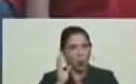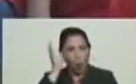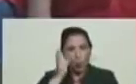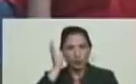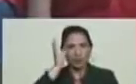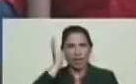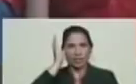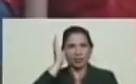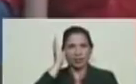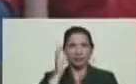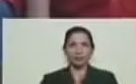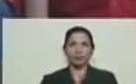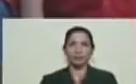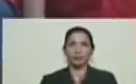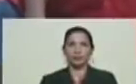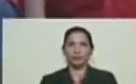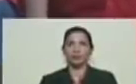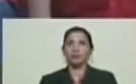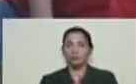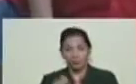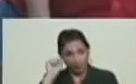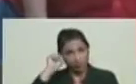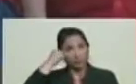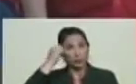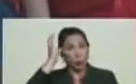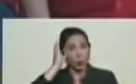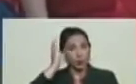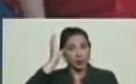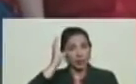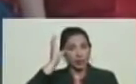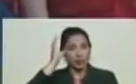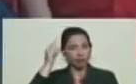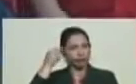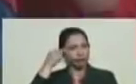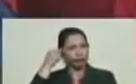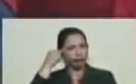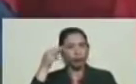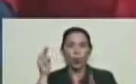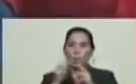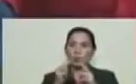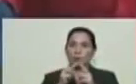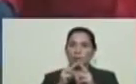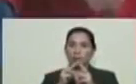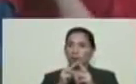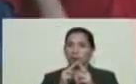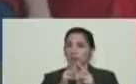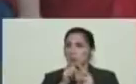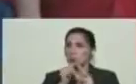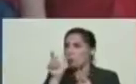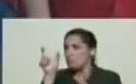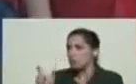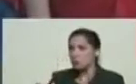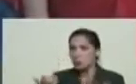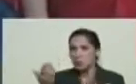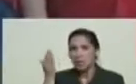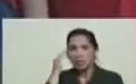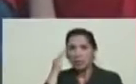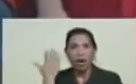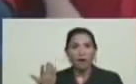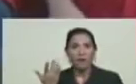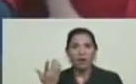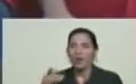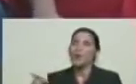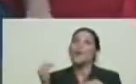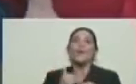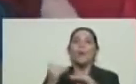rincón. Recuerden que la conciencia es el conocimiento. El que no sabe es como el que no ve. Tenemos que mantener